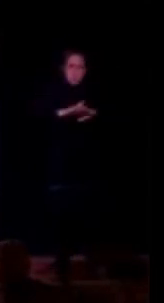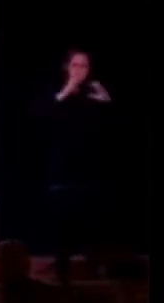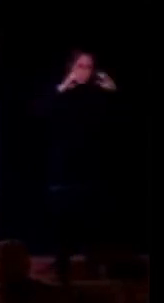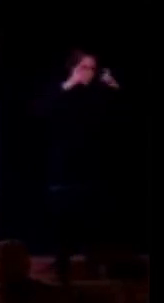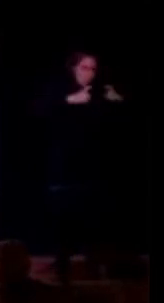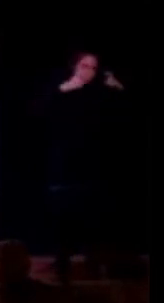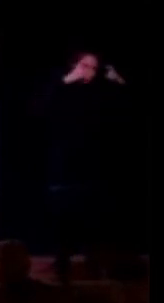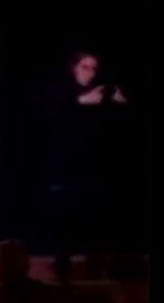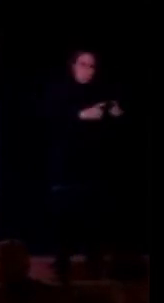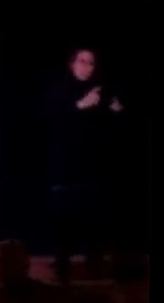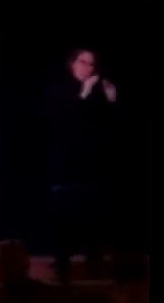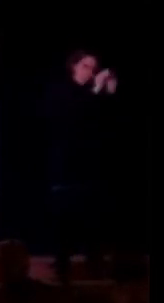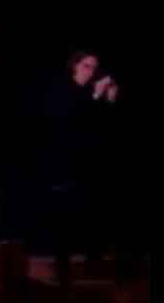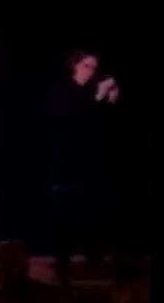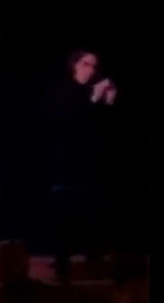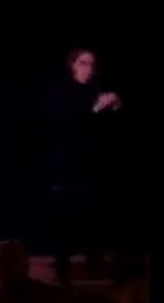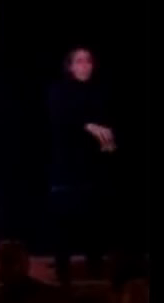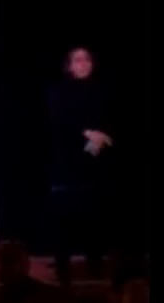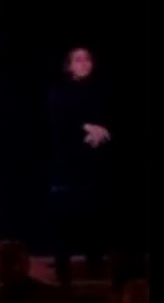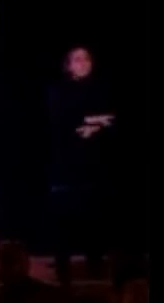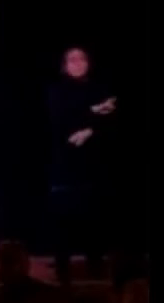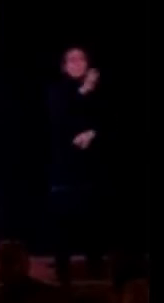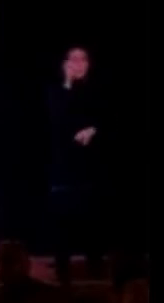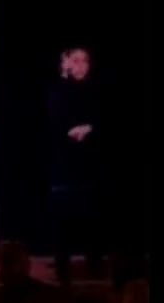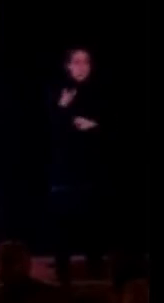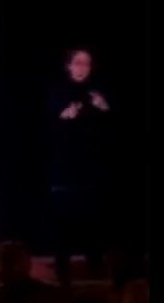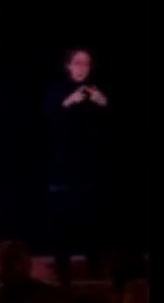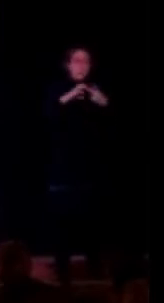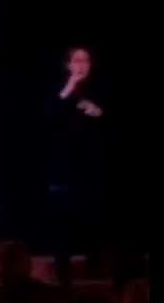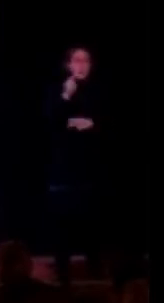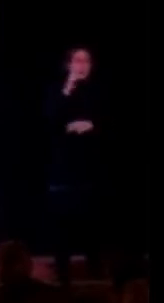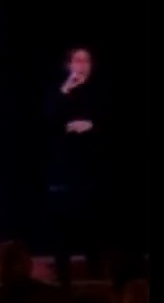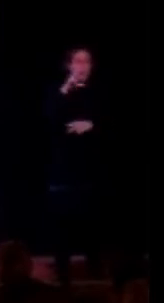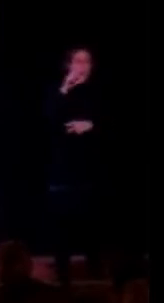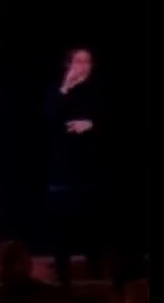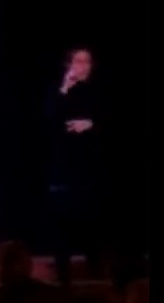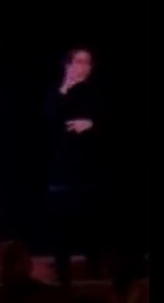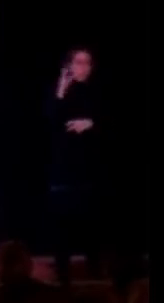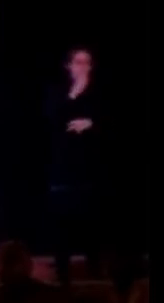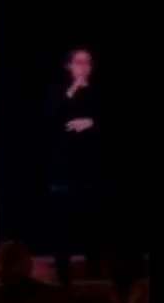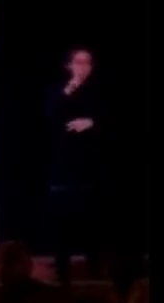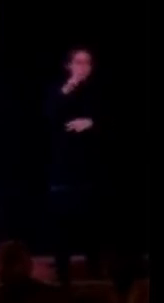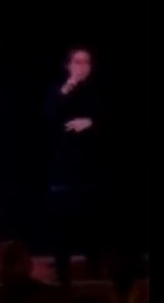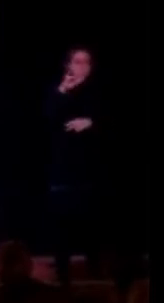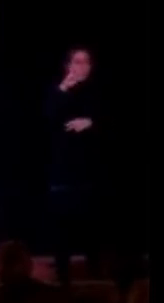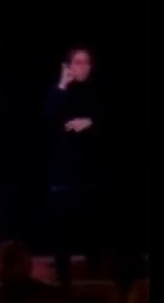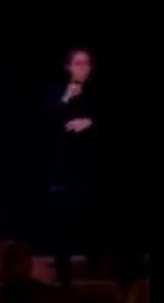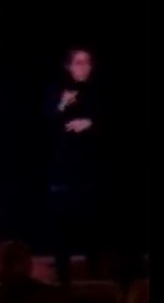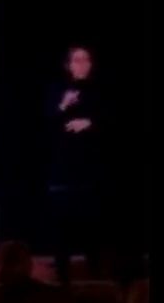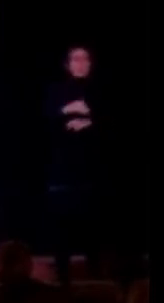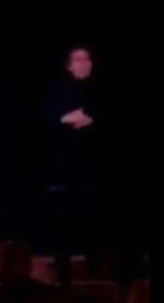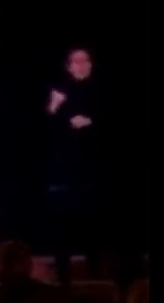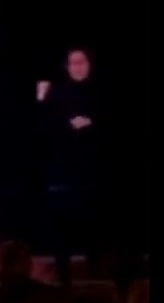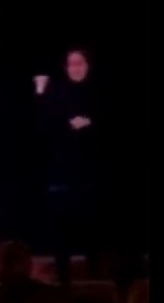otra segunda persona hijas de carlos perdón carlos ruiz comprometido hasta el final de sus días con la